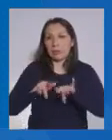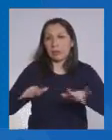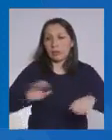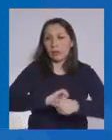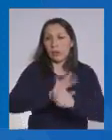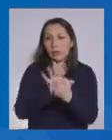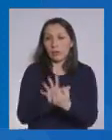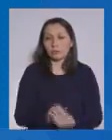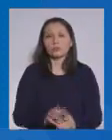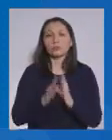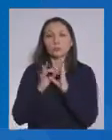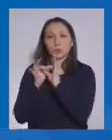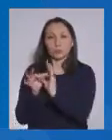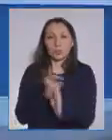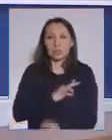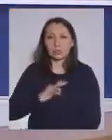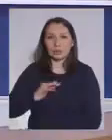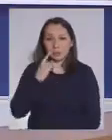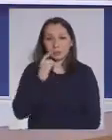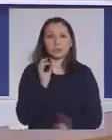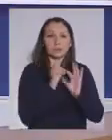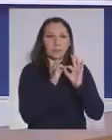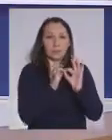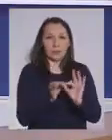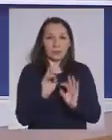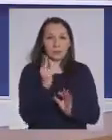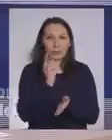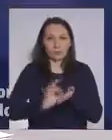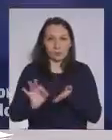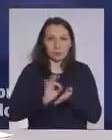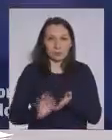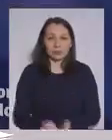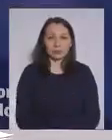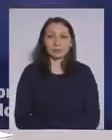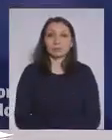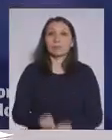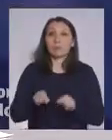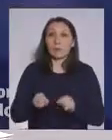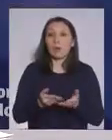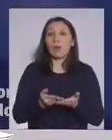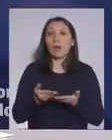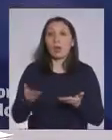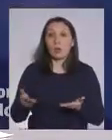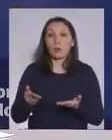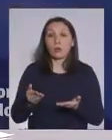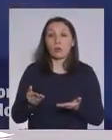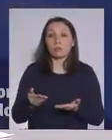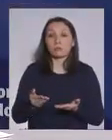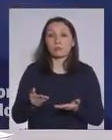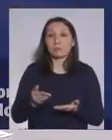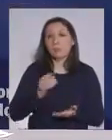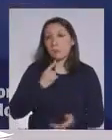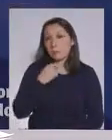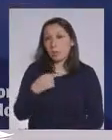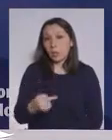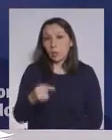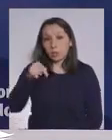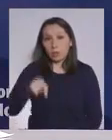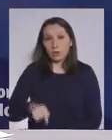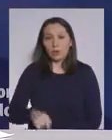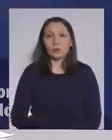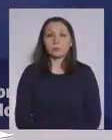virus muchas gracias muchas gracias subsecretaria pasamos entonces a las preguntas del